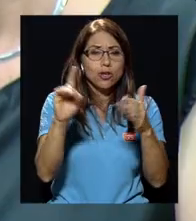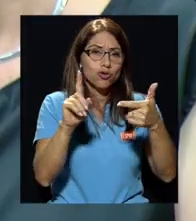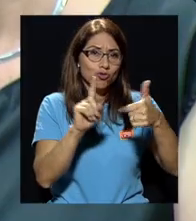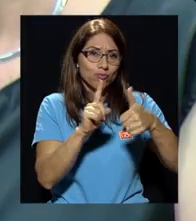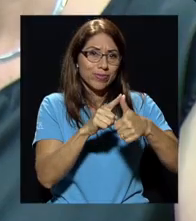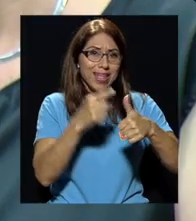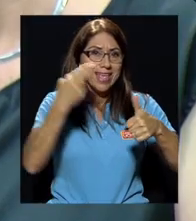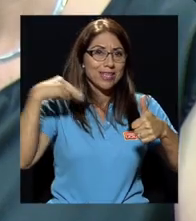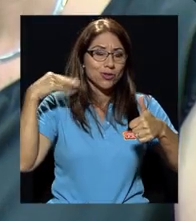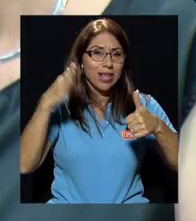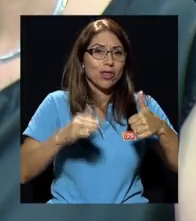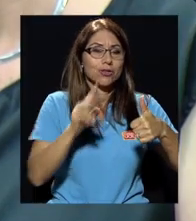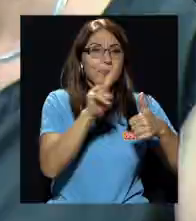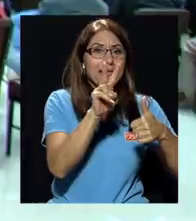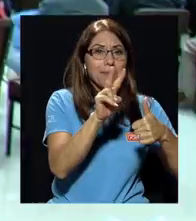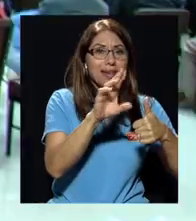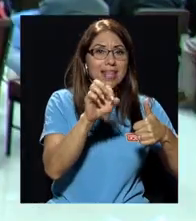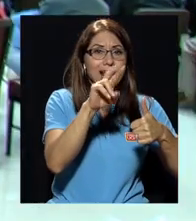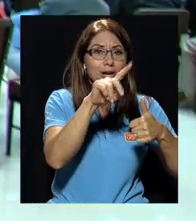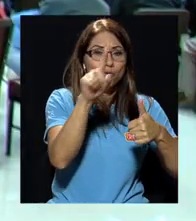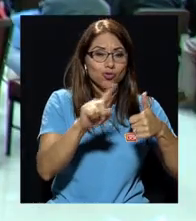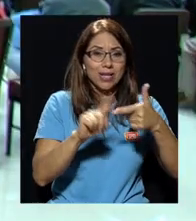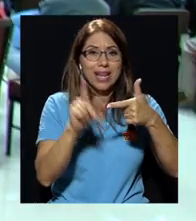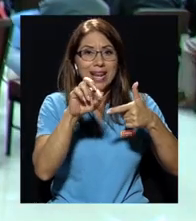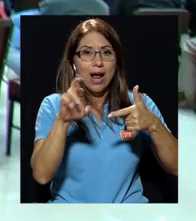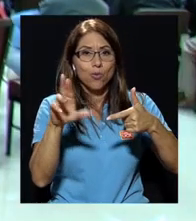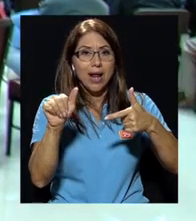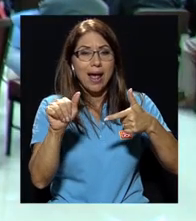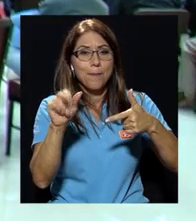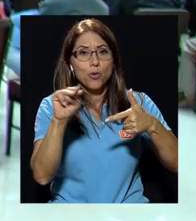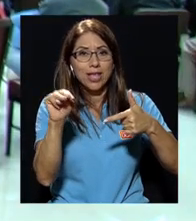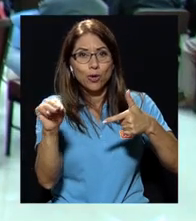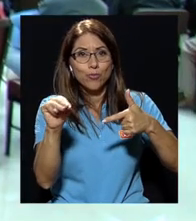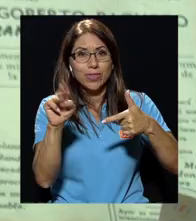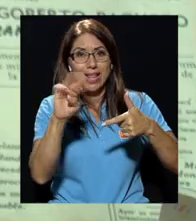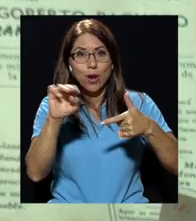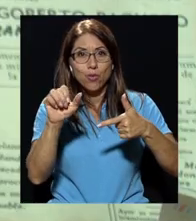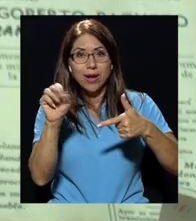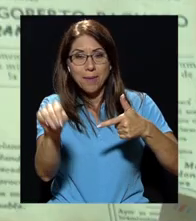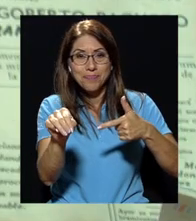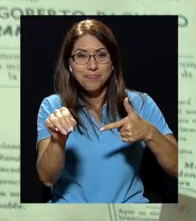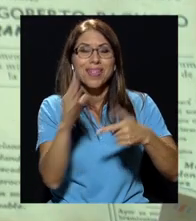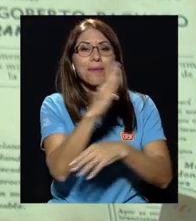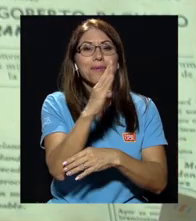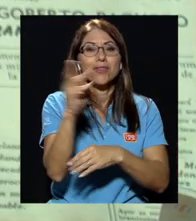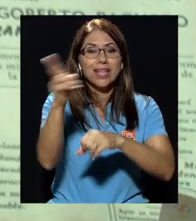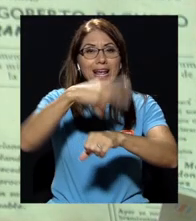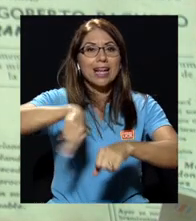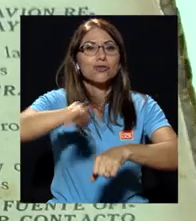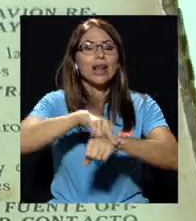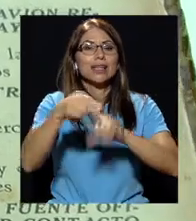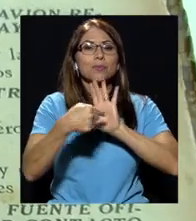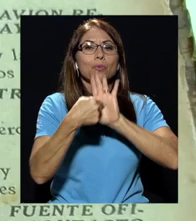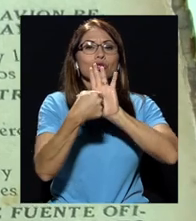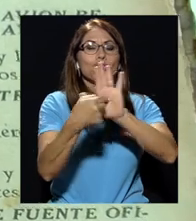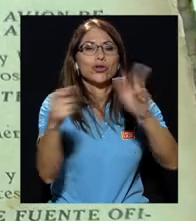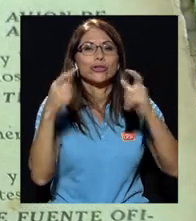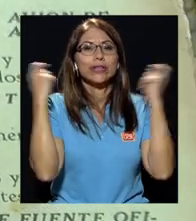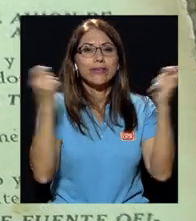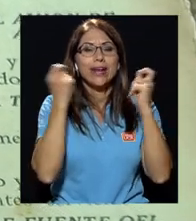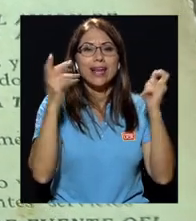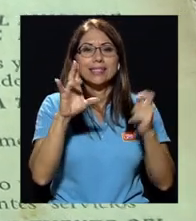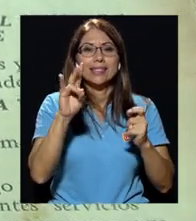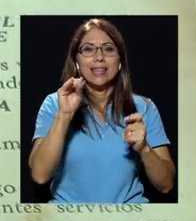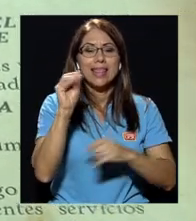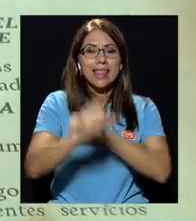Montero de la Universidad Autónoma de México, se inauguró en la Biblioteca Nacional la exposición que conmemora el 70 aniversario de la Guerra